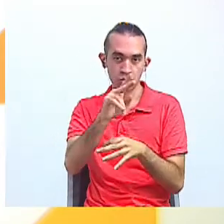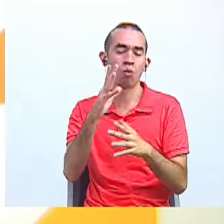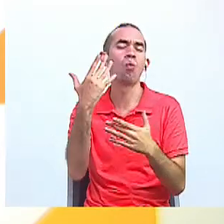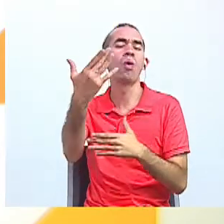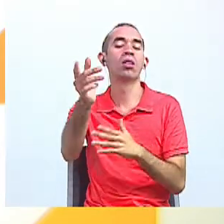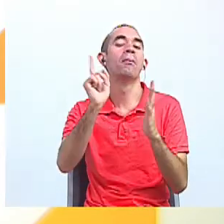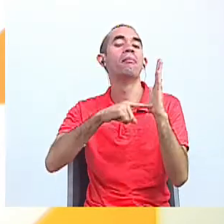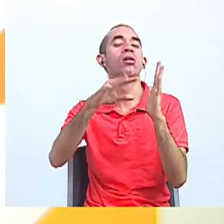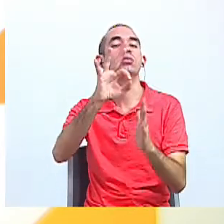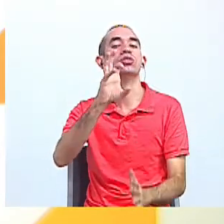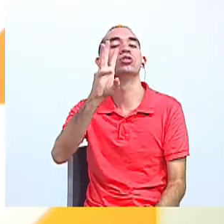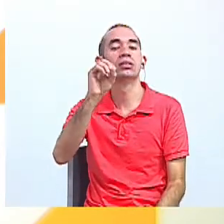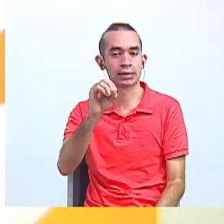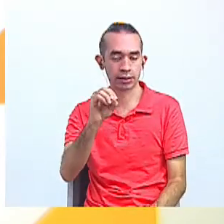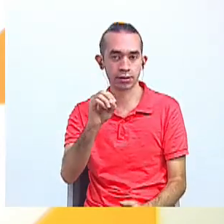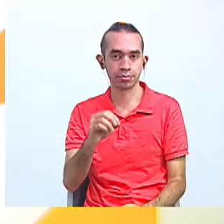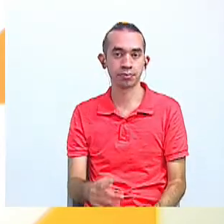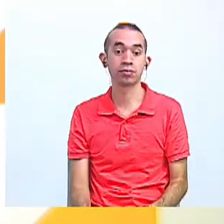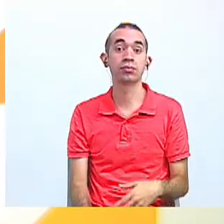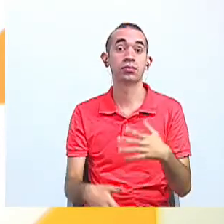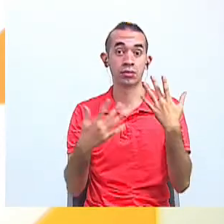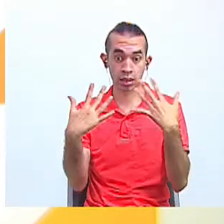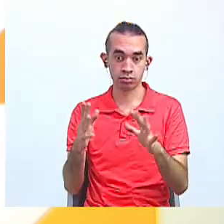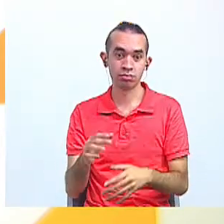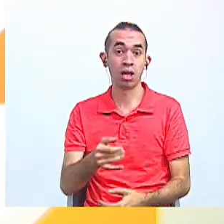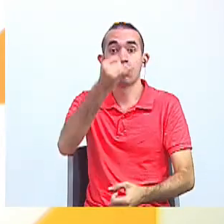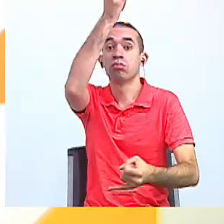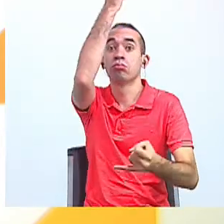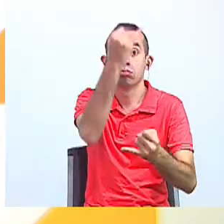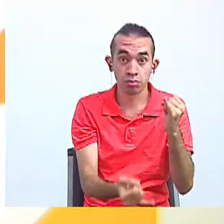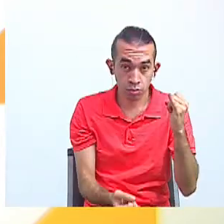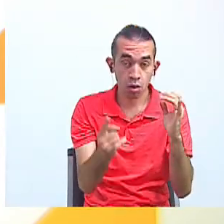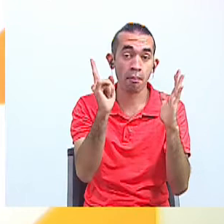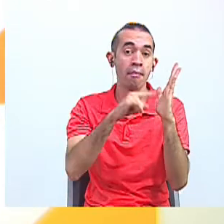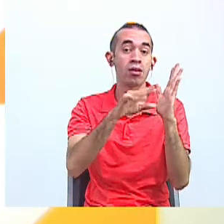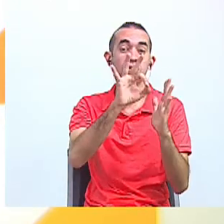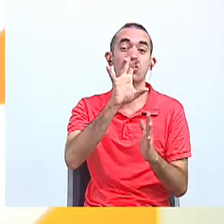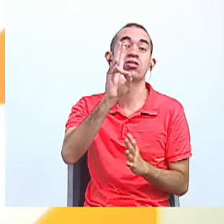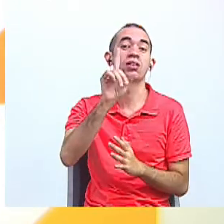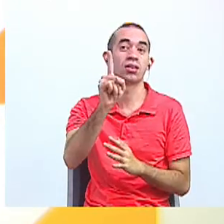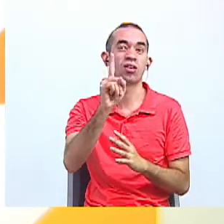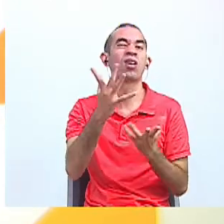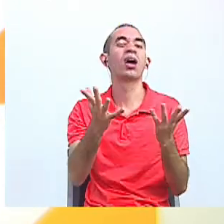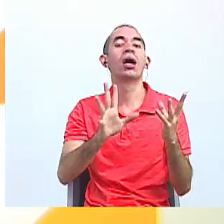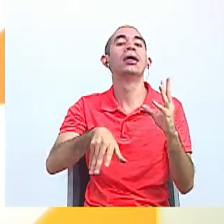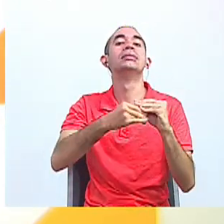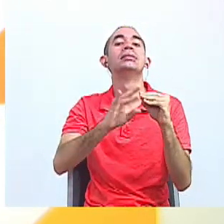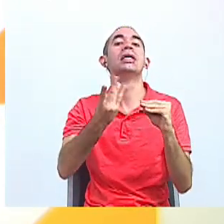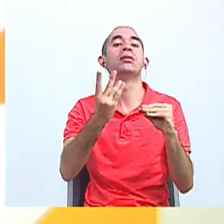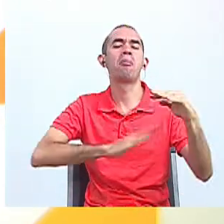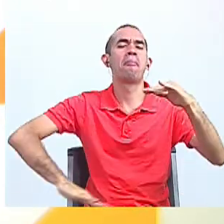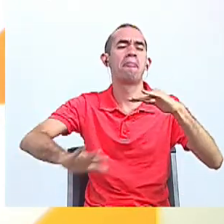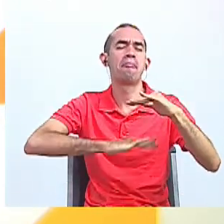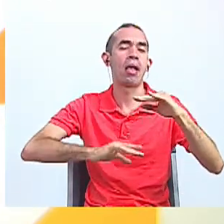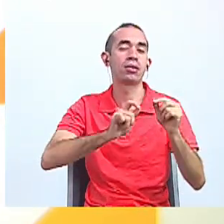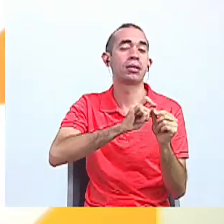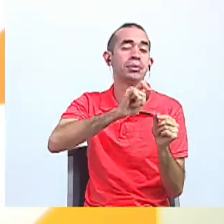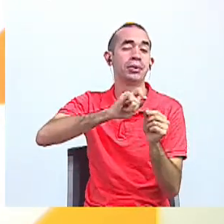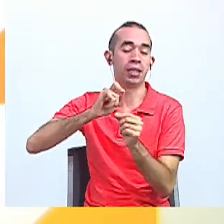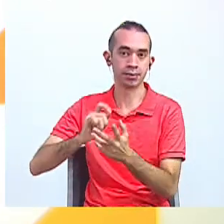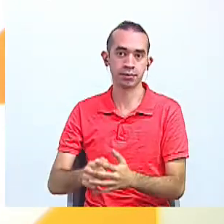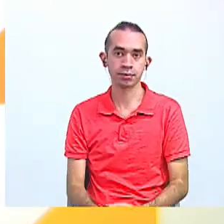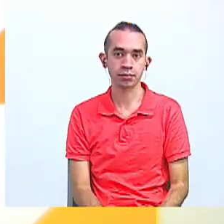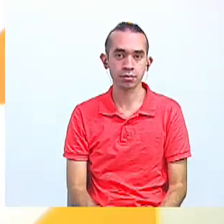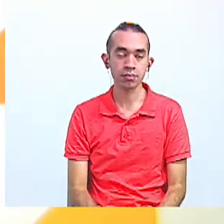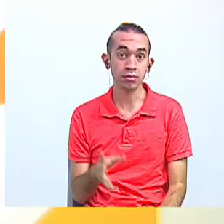1960 y se completó en el año 1971 con la 7ª unidad fundamental. Muy